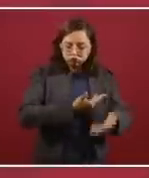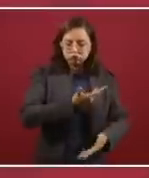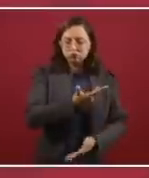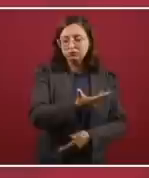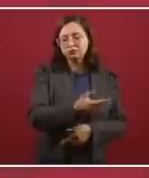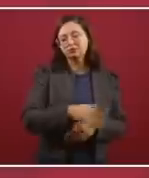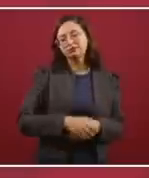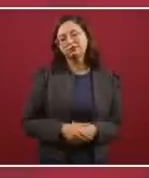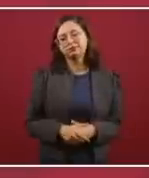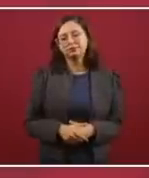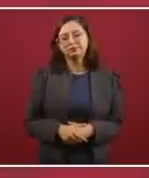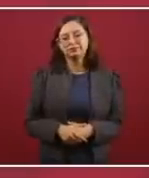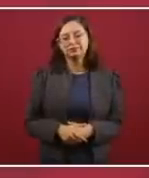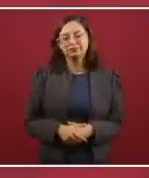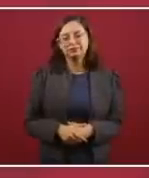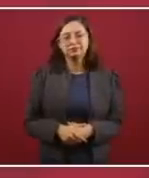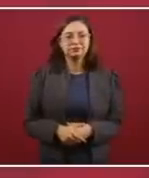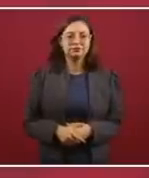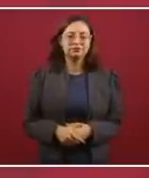Una gente que